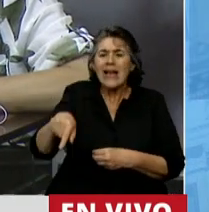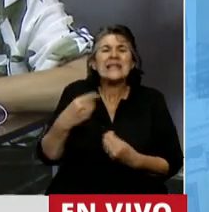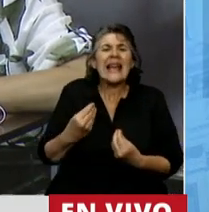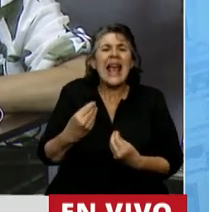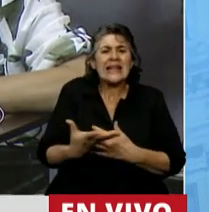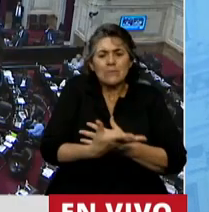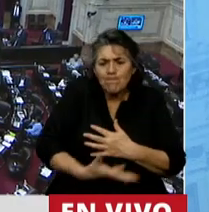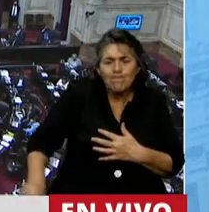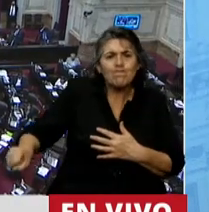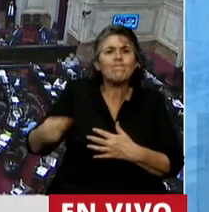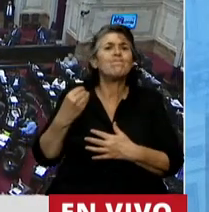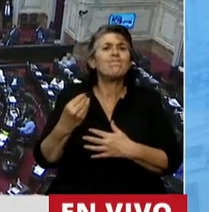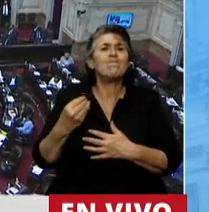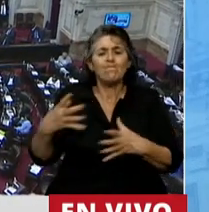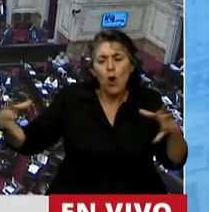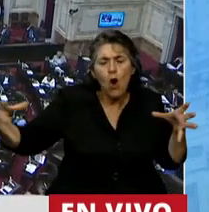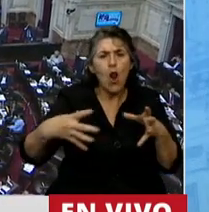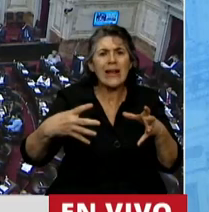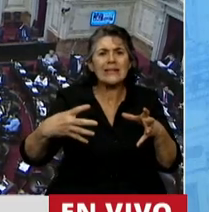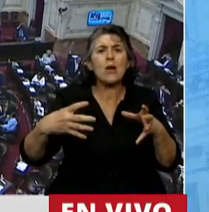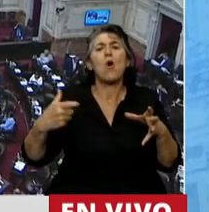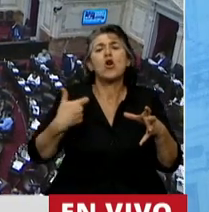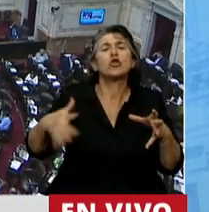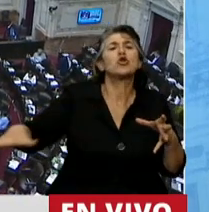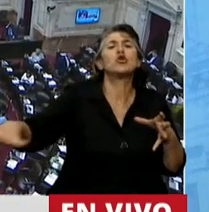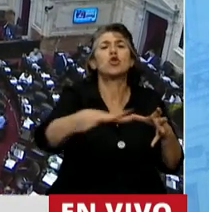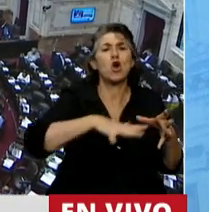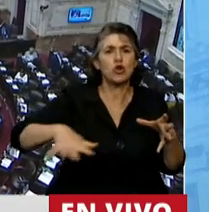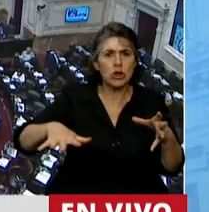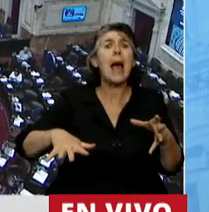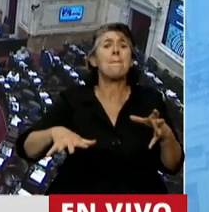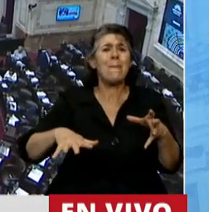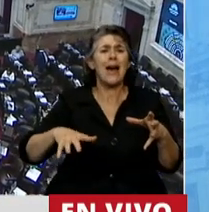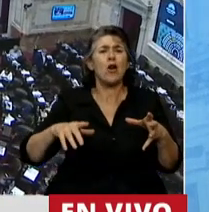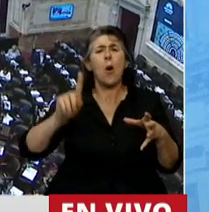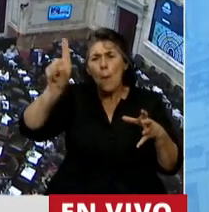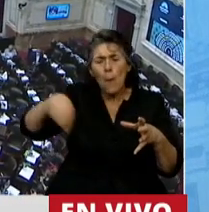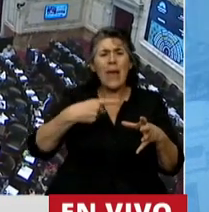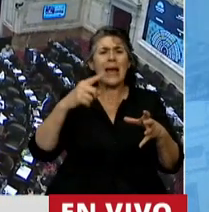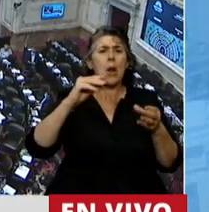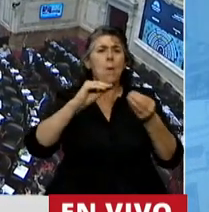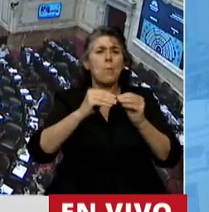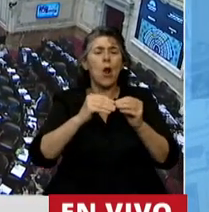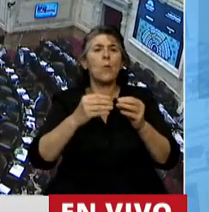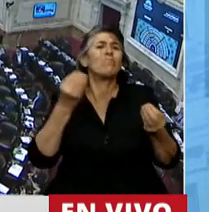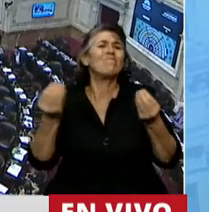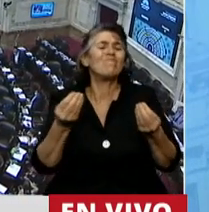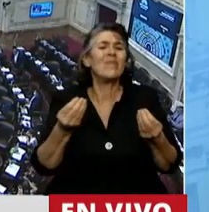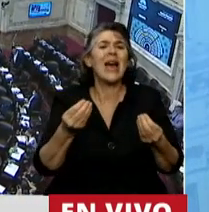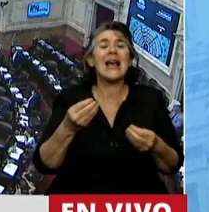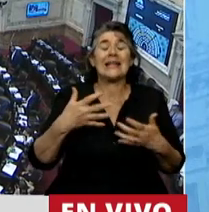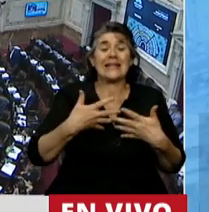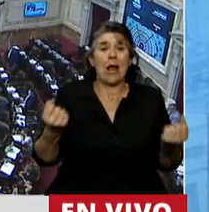como un hecho social, que se transforma en una tragedia de salud pública. Porque esas